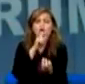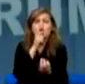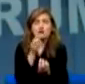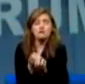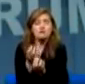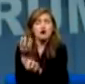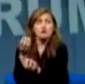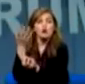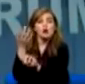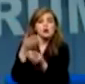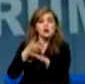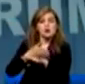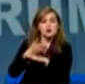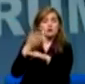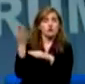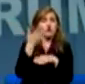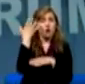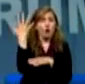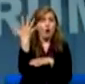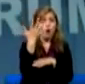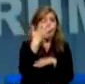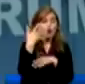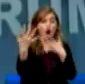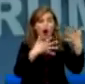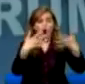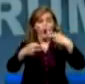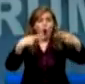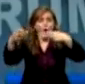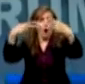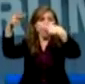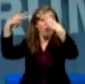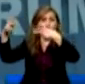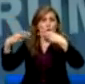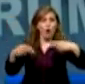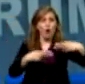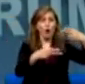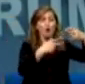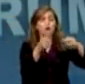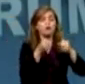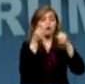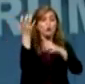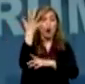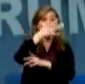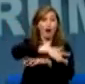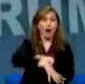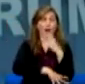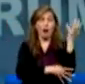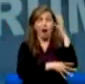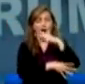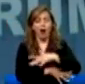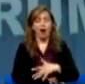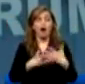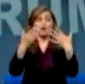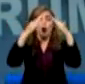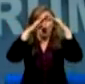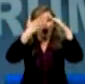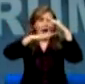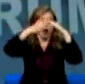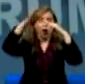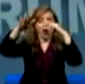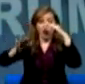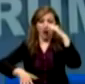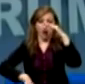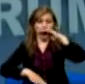viento, el cual viajó aproximadamente entre 50 y 70 kilómetros por hora, afectando a 4 viviendas a las cuales les desplazó,